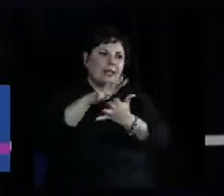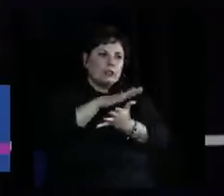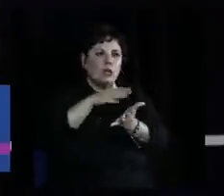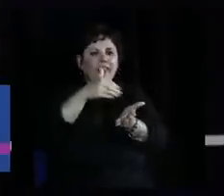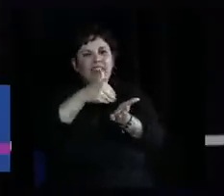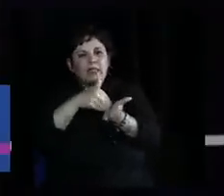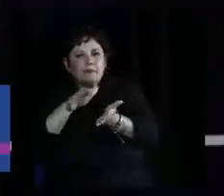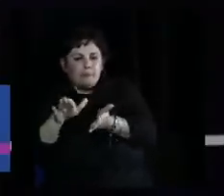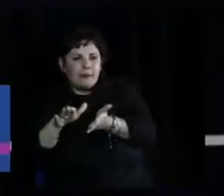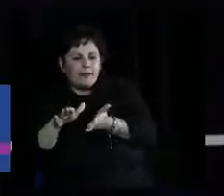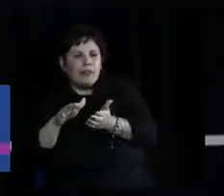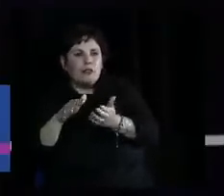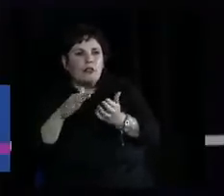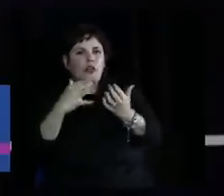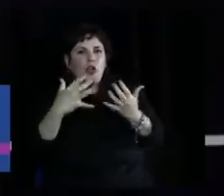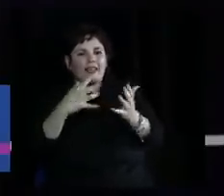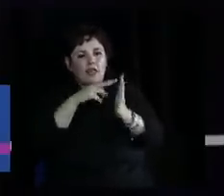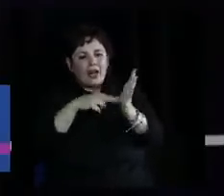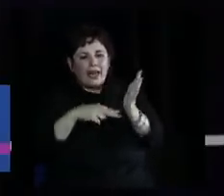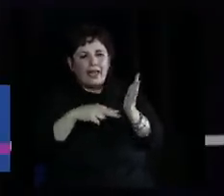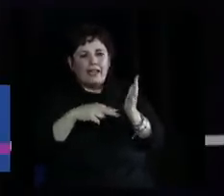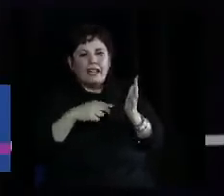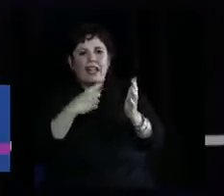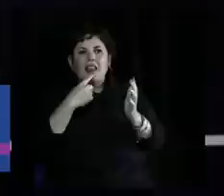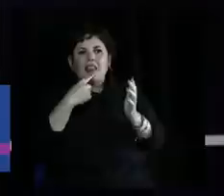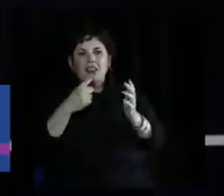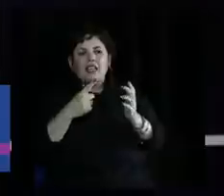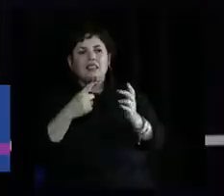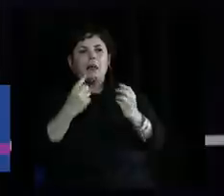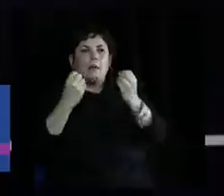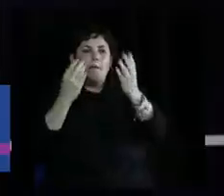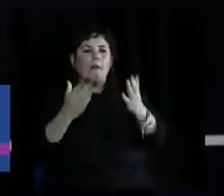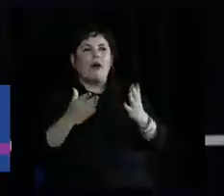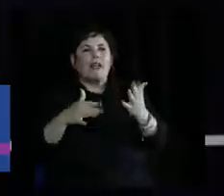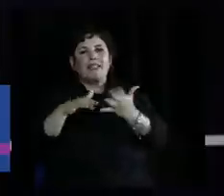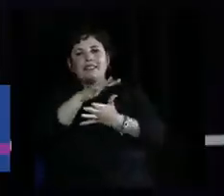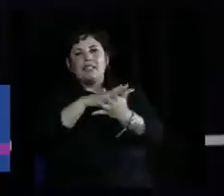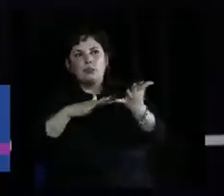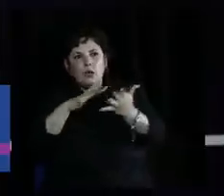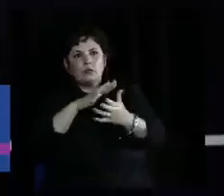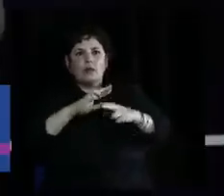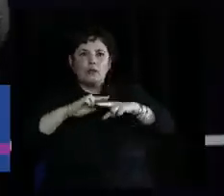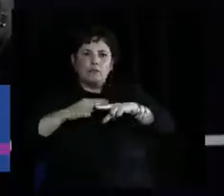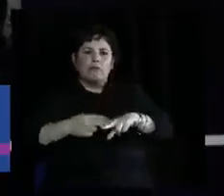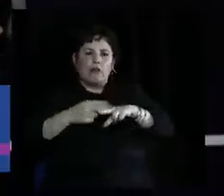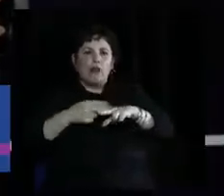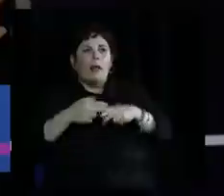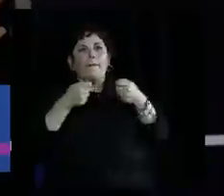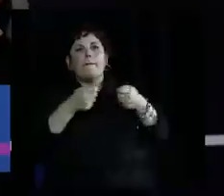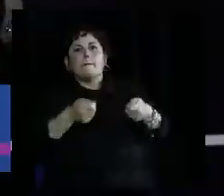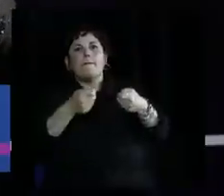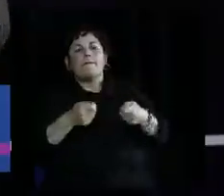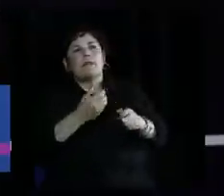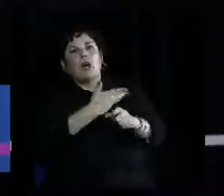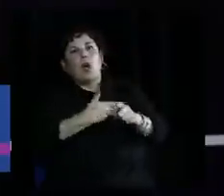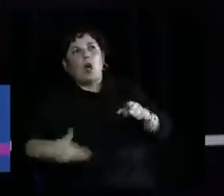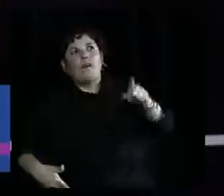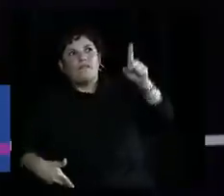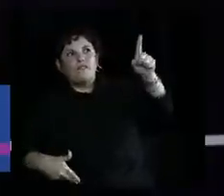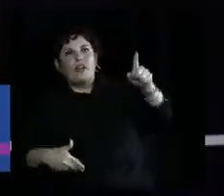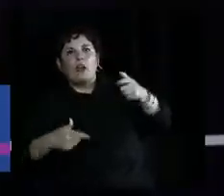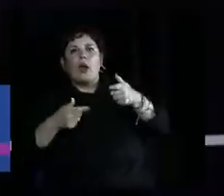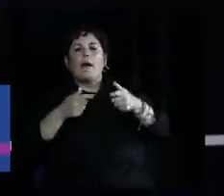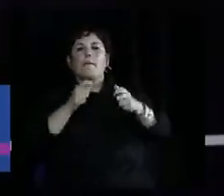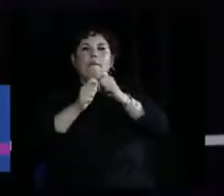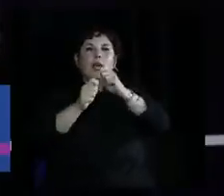despido, lo quiero leer para no decirlo mal, dicen que se enmarca en un escenario de reiteradas presiones de jerarcas del Poder Ejecutivo hacia periodistas